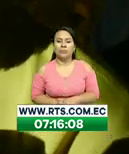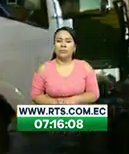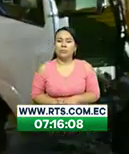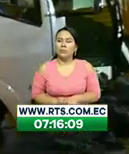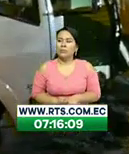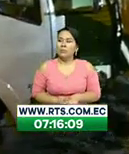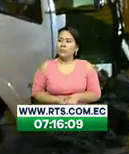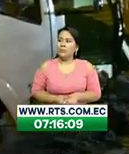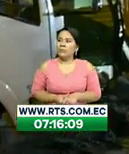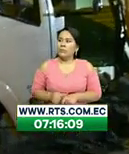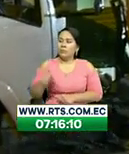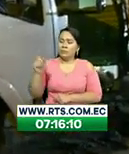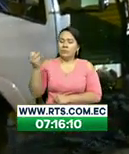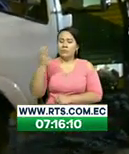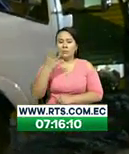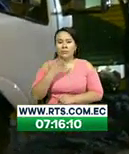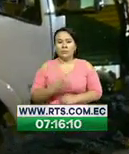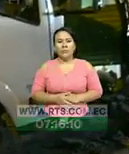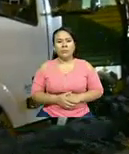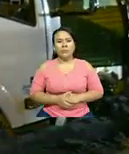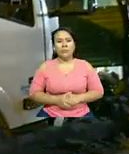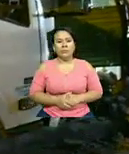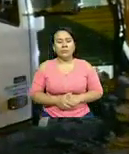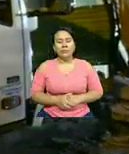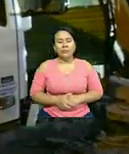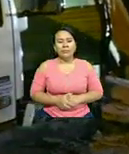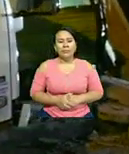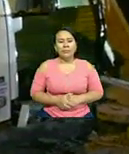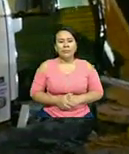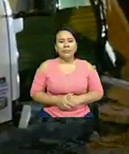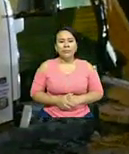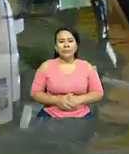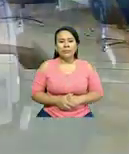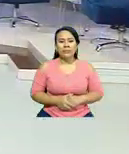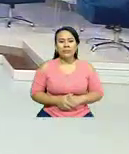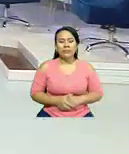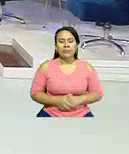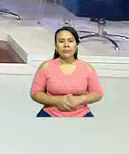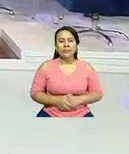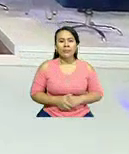casa. Informó Jorge Salazar.